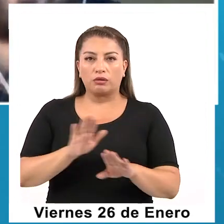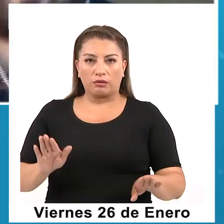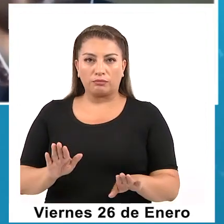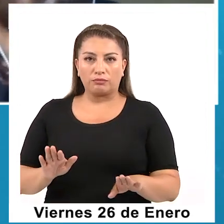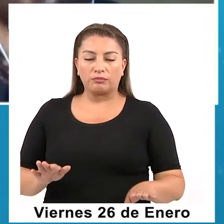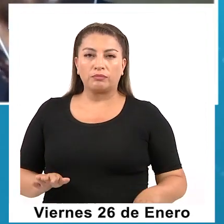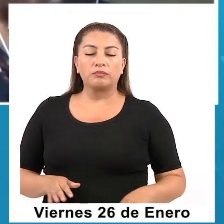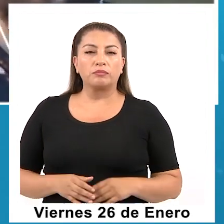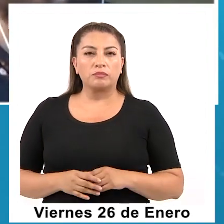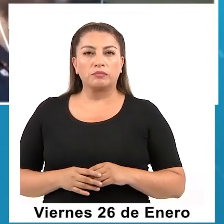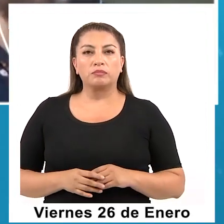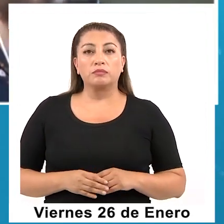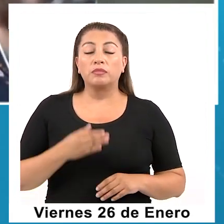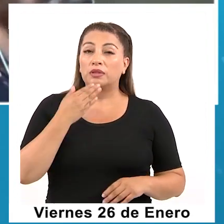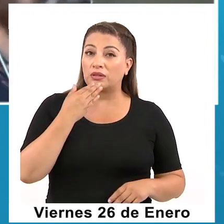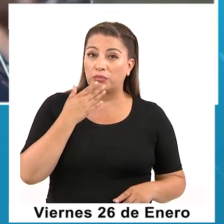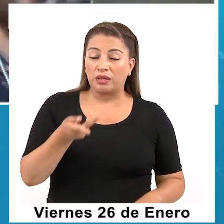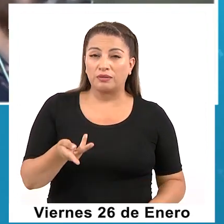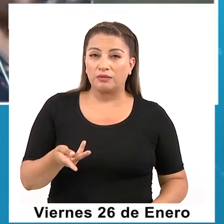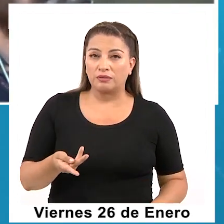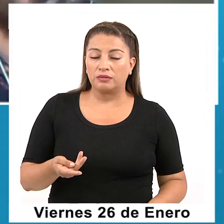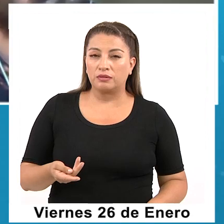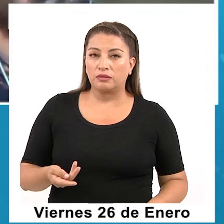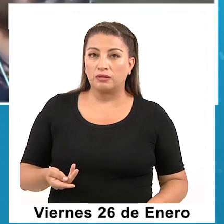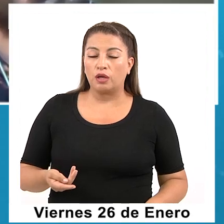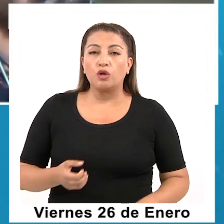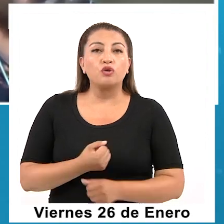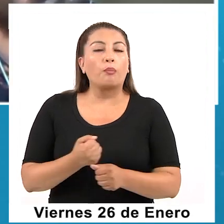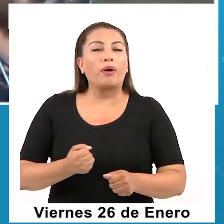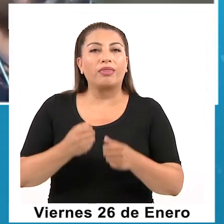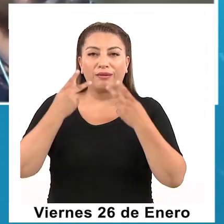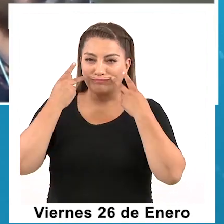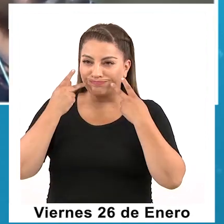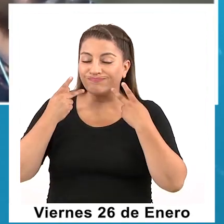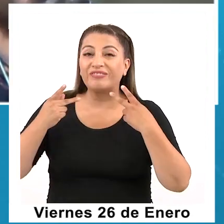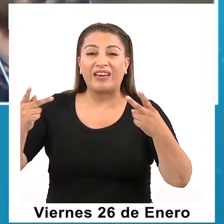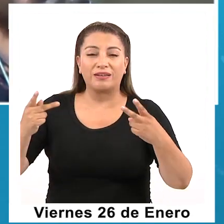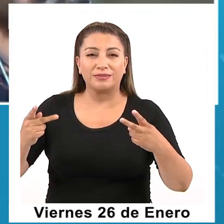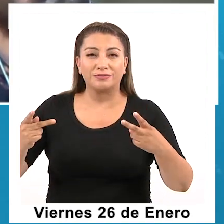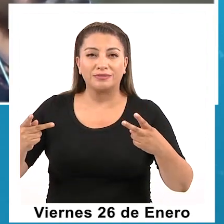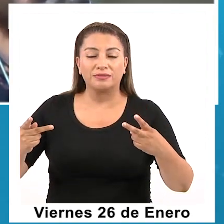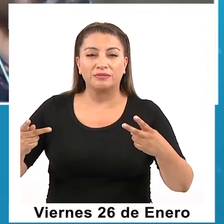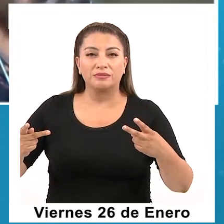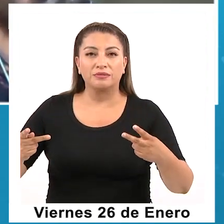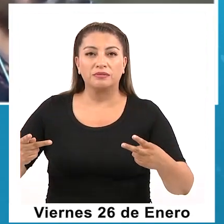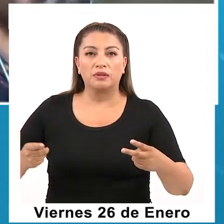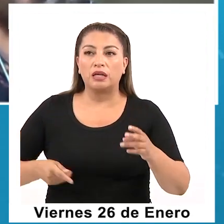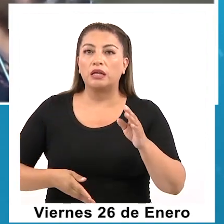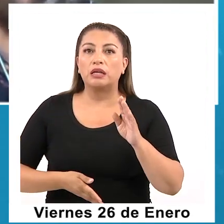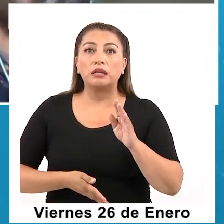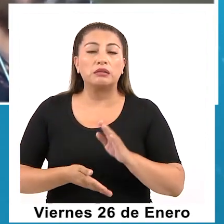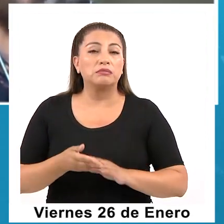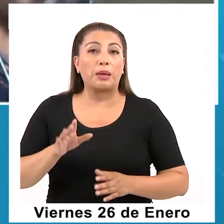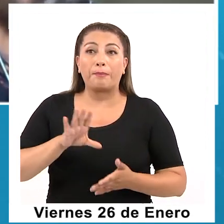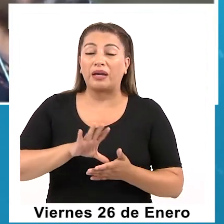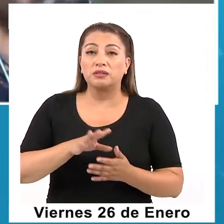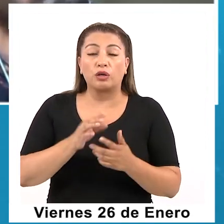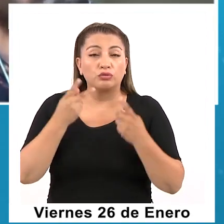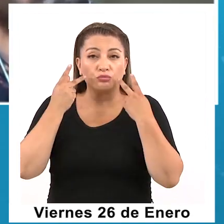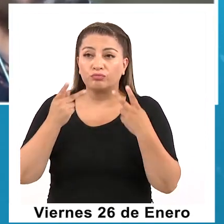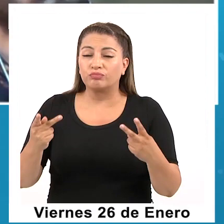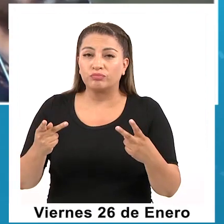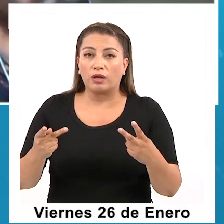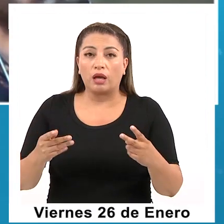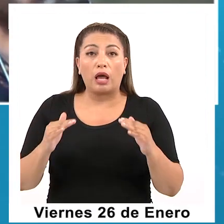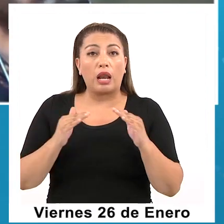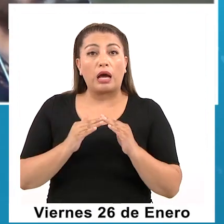caso, ¿cierto? Y por otro lado también tiene arraigo, que no es menor, y porque el arraigo le impide a ella salir del país, o sea, tiene que